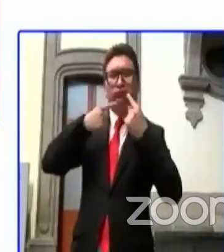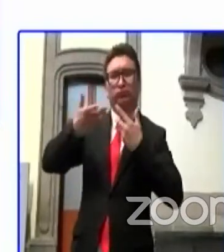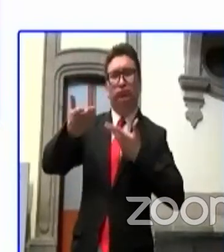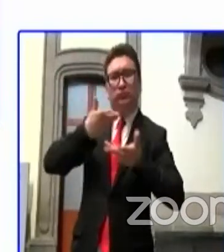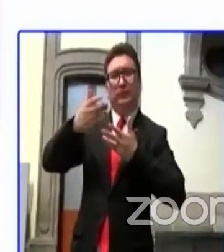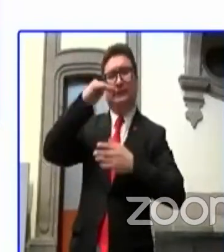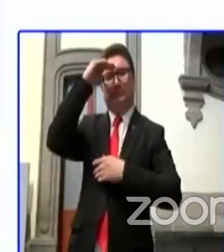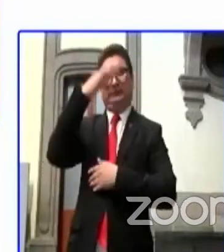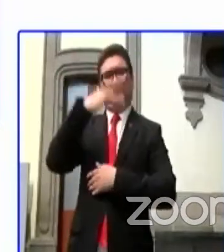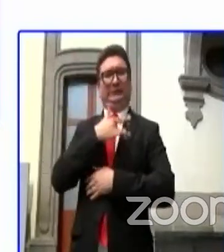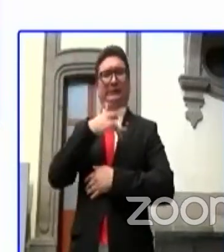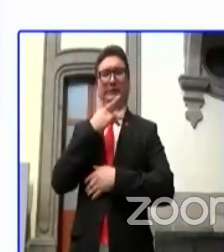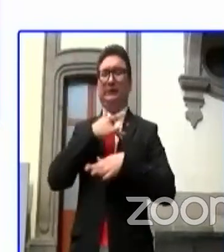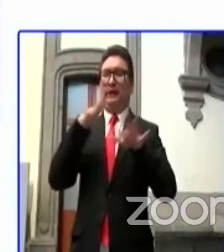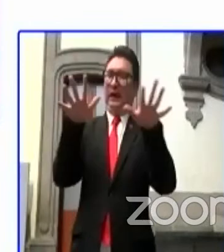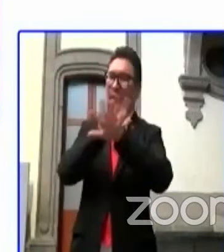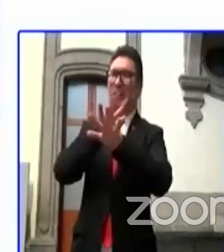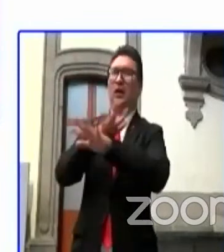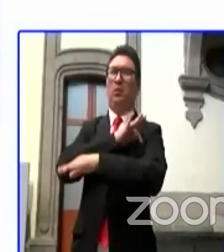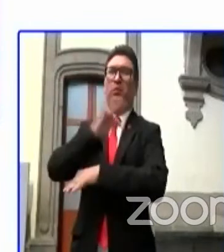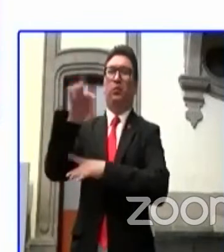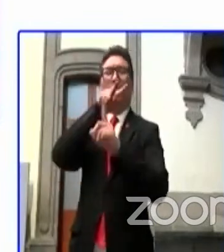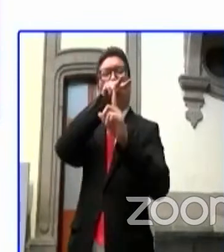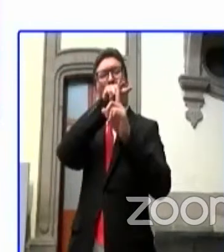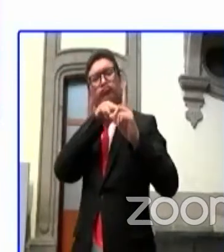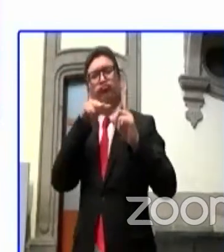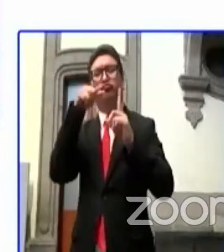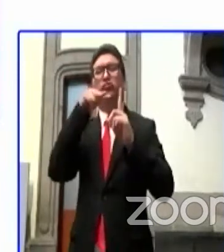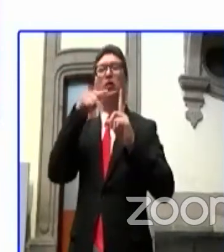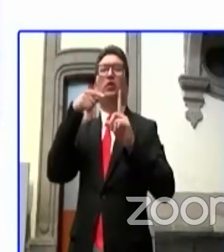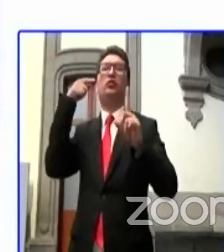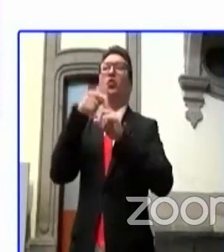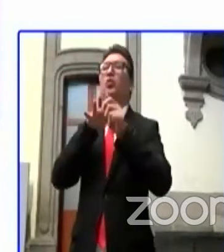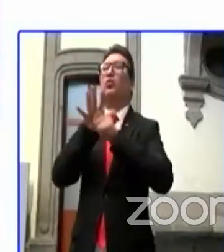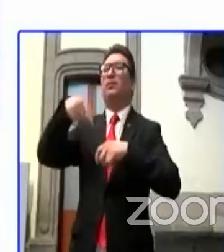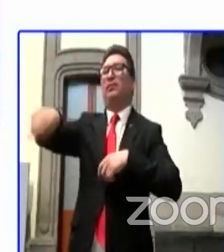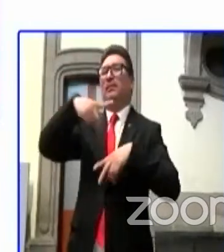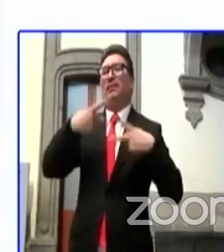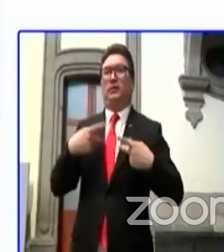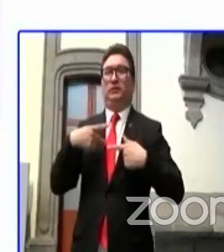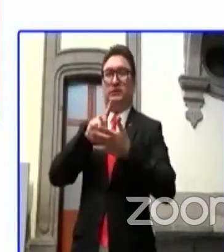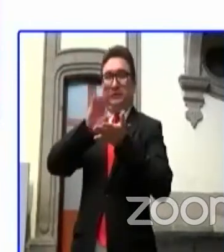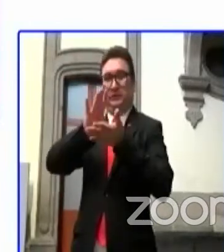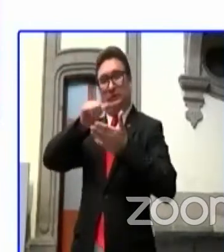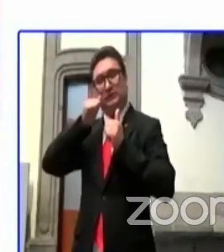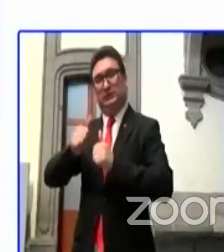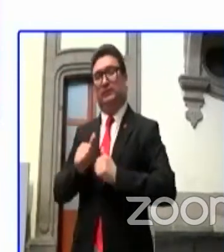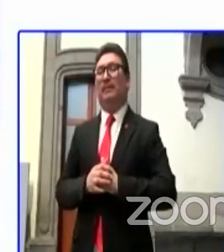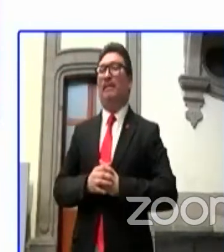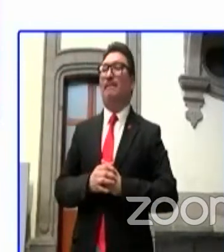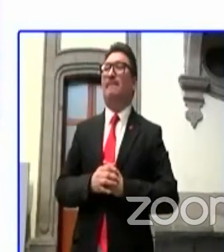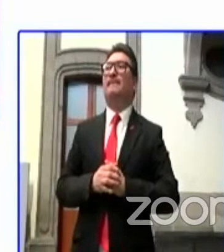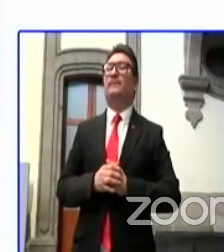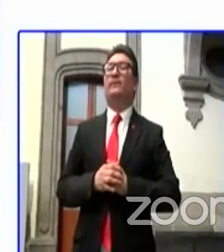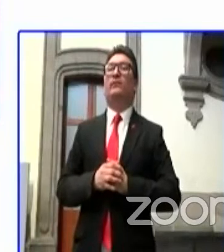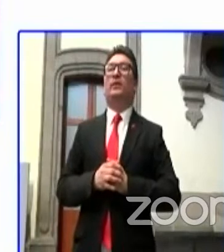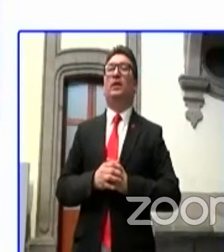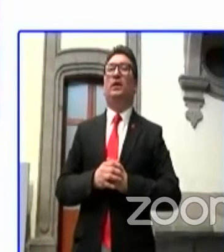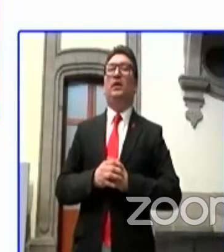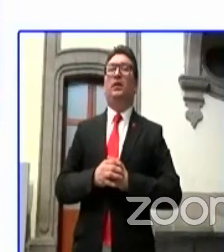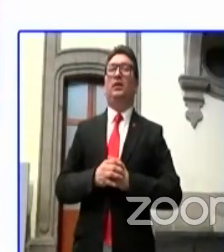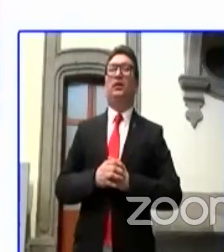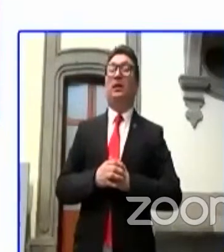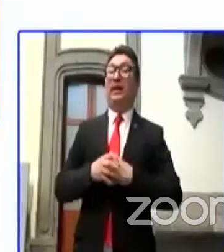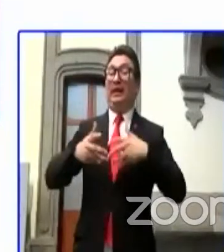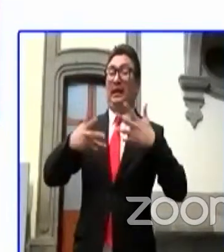paradigma respecto al enfoque y actitud hacia las personas con discapacidad. Debe consagrar en la práctica